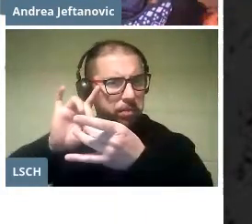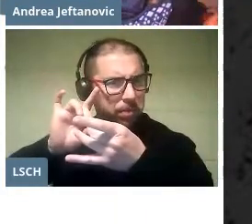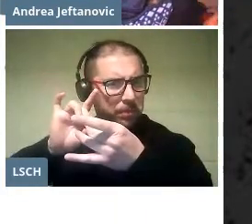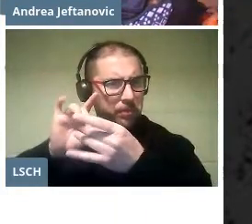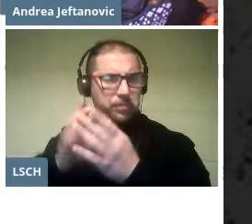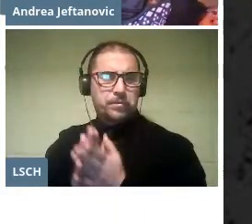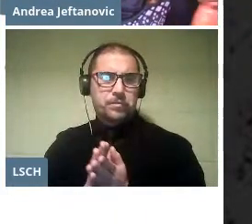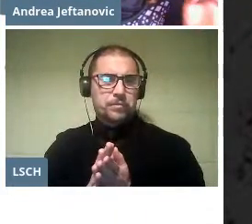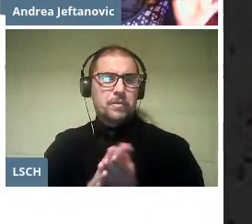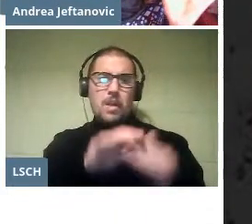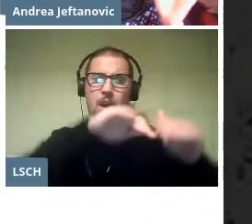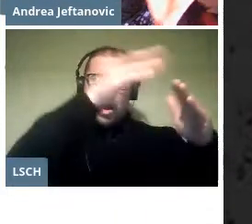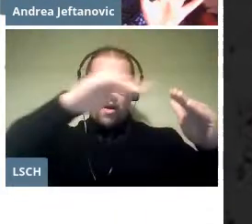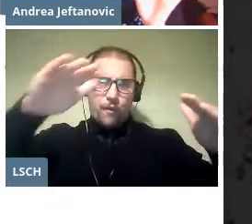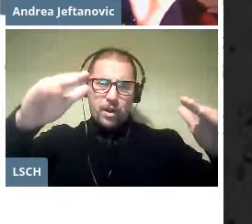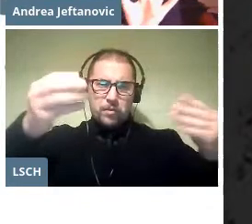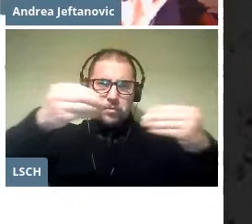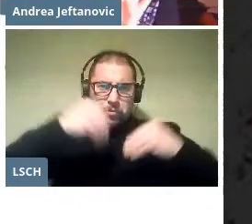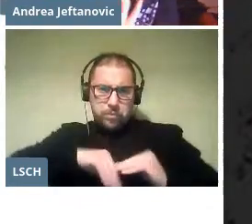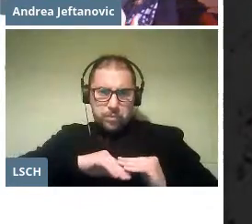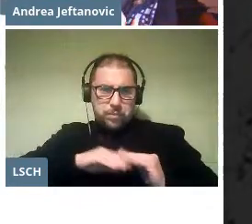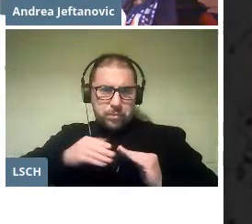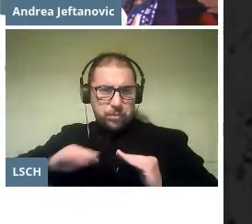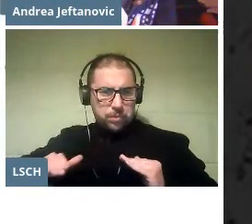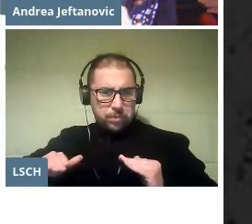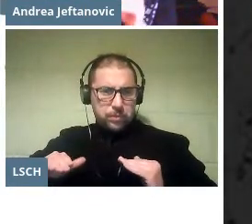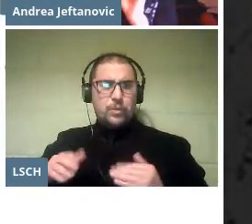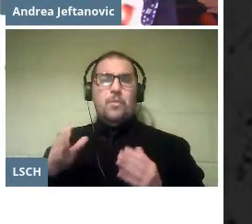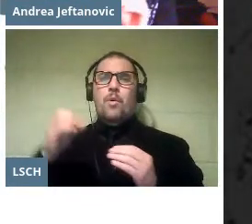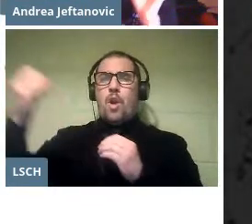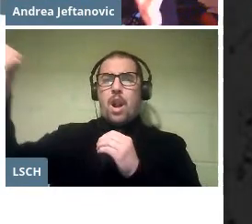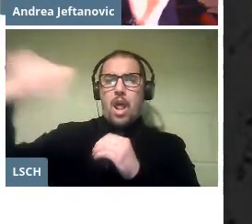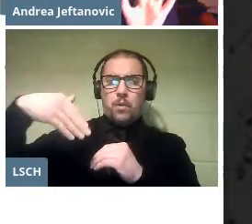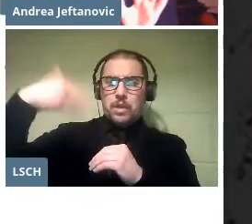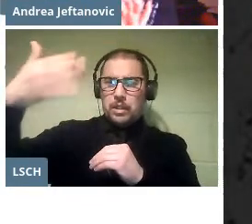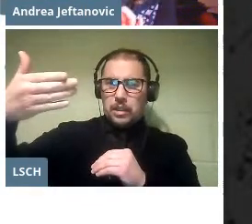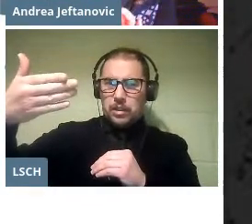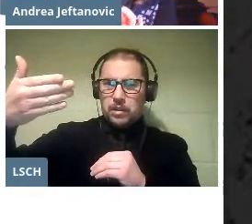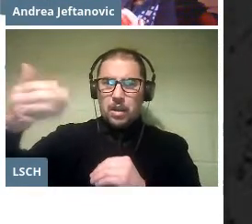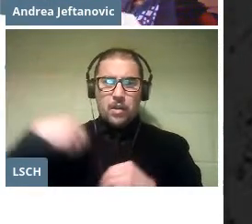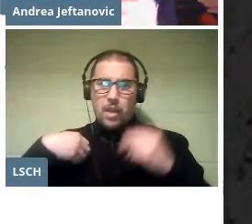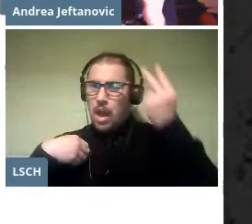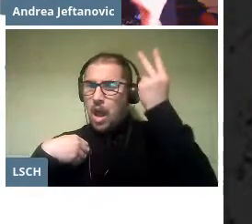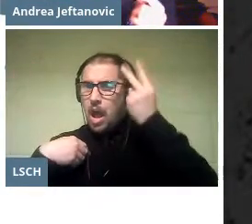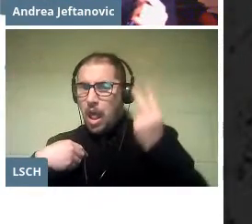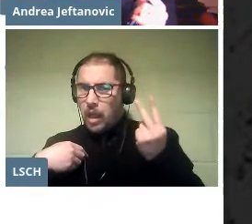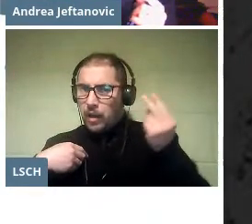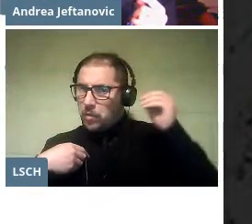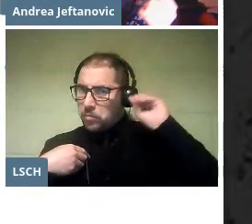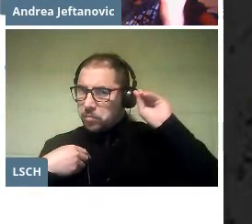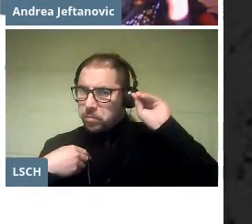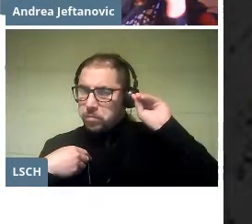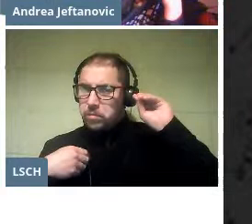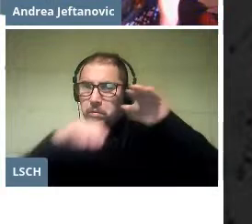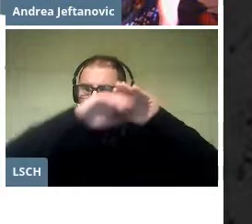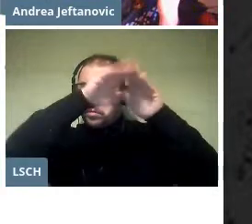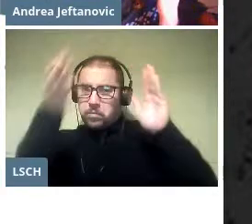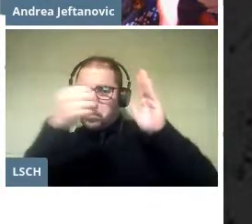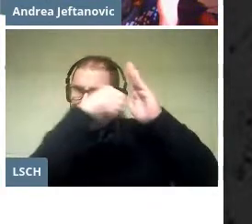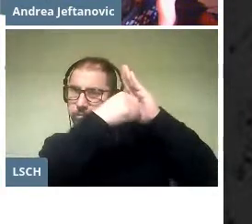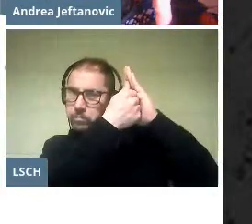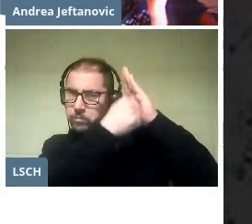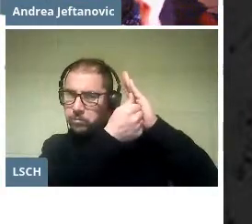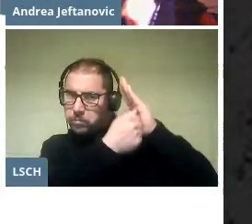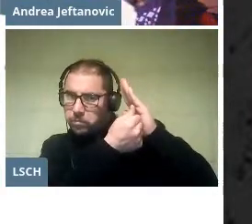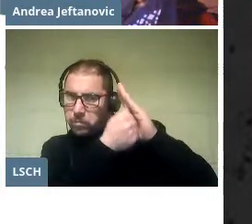trazo interno, como si la luz del ambiente exterior iluminara una pintura rupestre tallada en nuestra